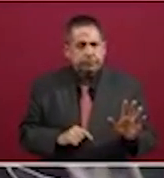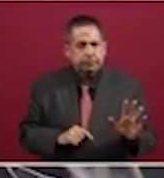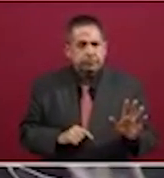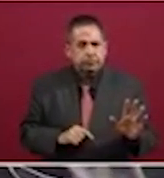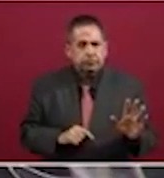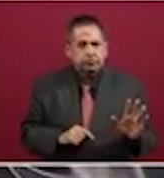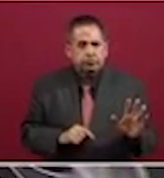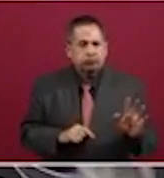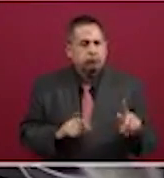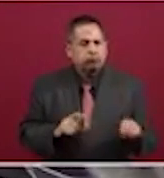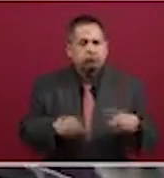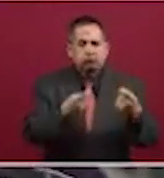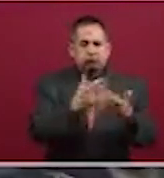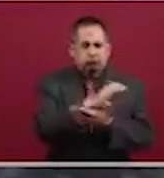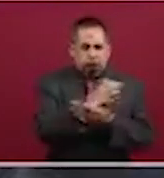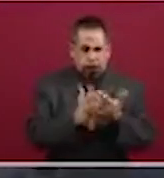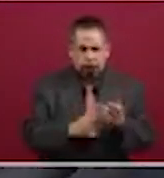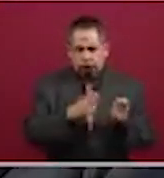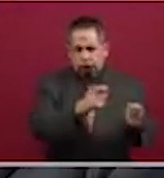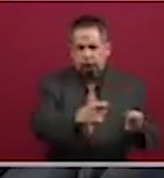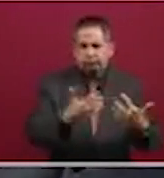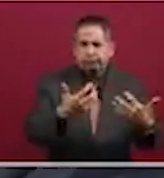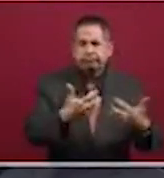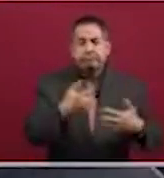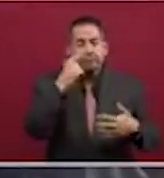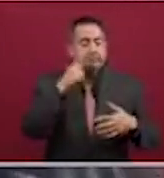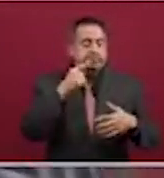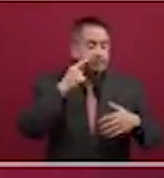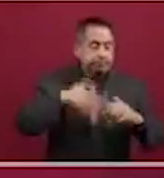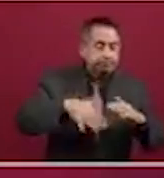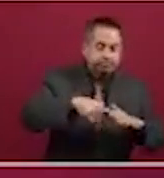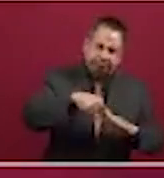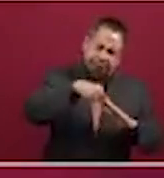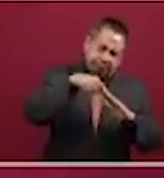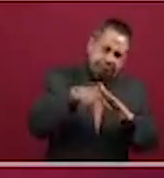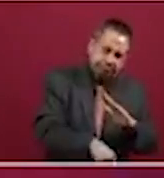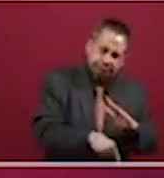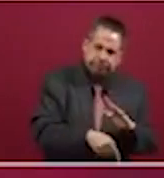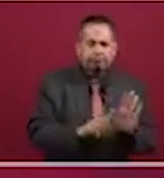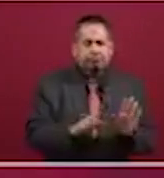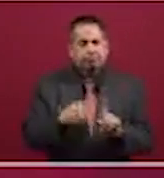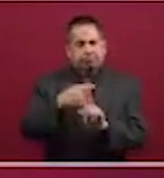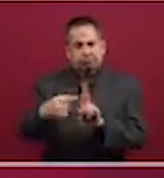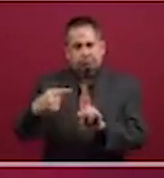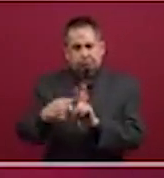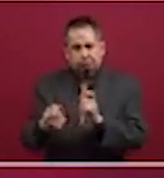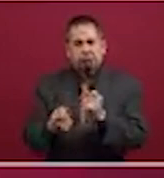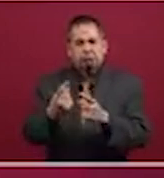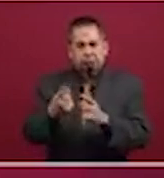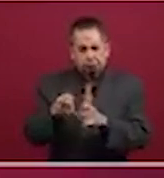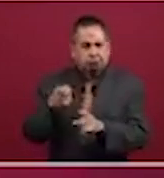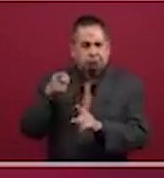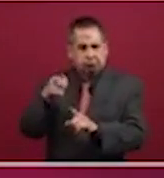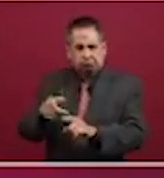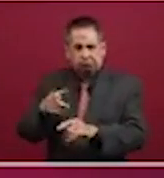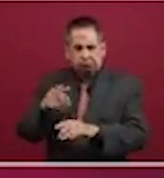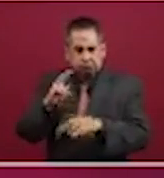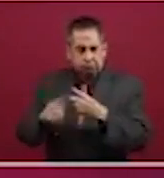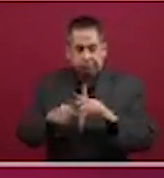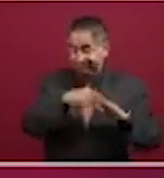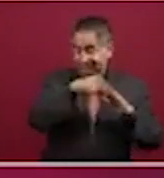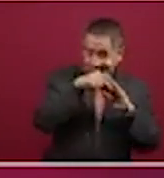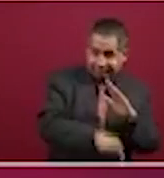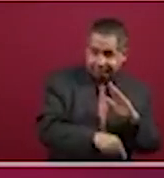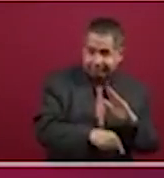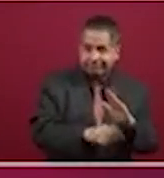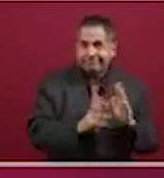recibieron contratos para explorar para perforar y algunos ya empezaron pero se han